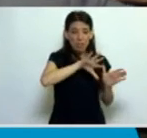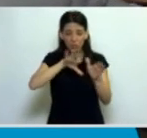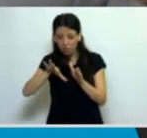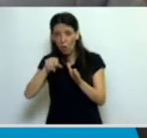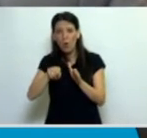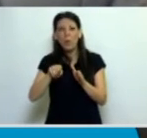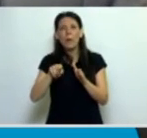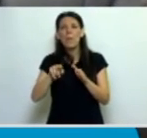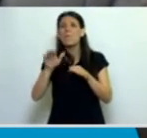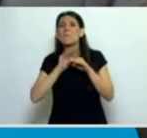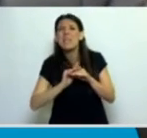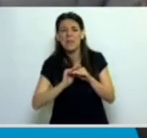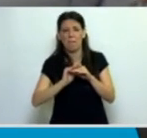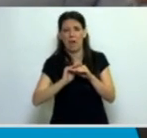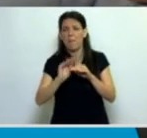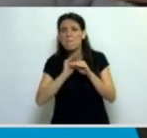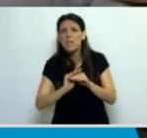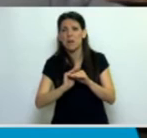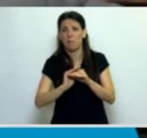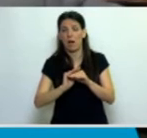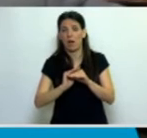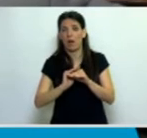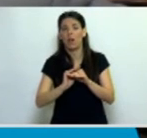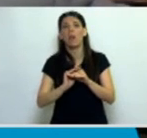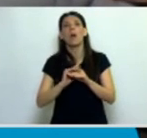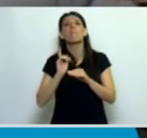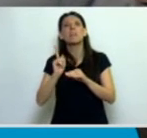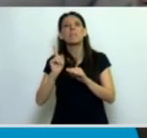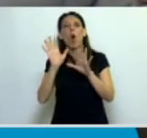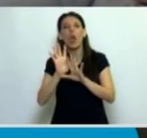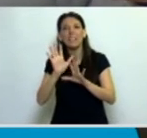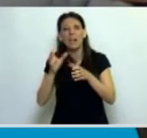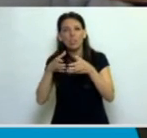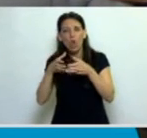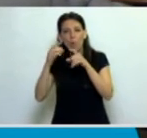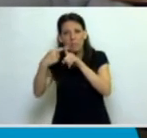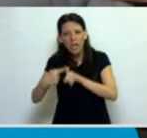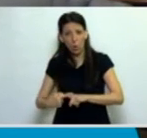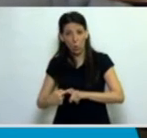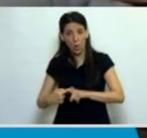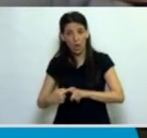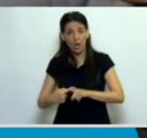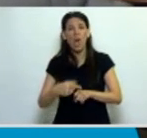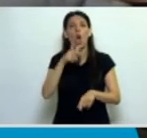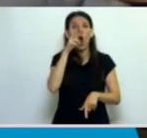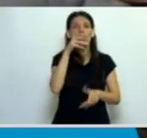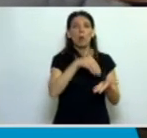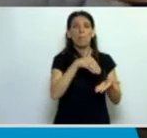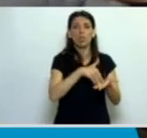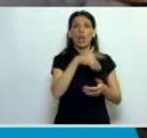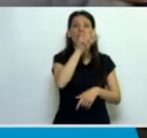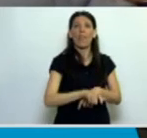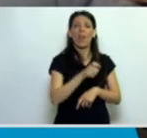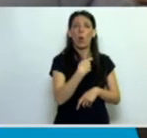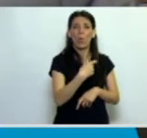mínima y, según cálculos de las propias organizaciones de jubilados, más del 80% de los 8 millones de jubilados en nuestro